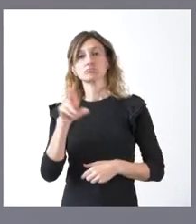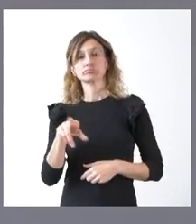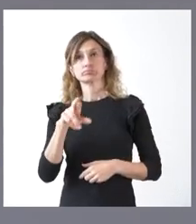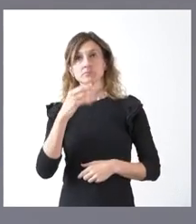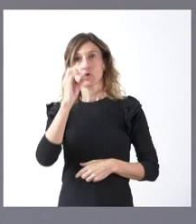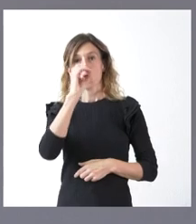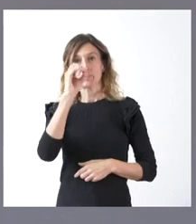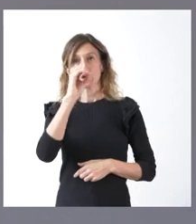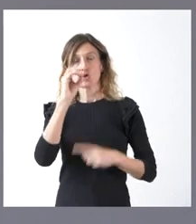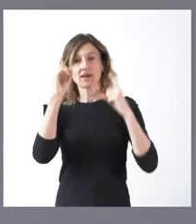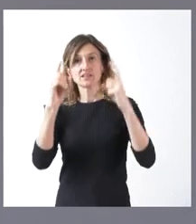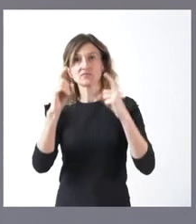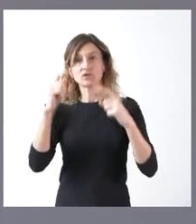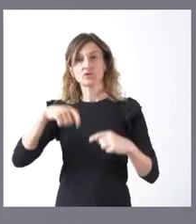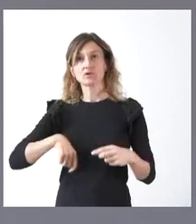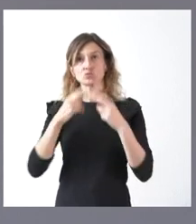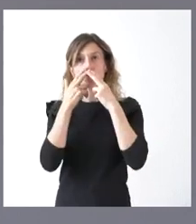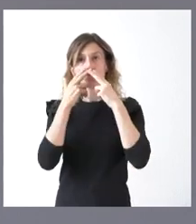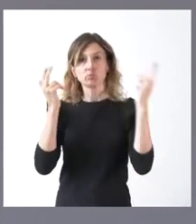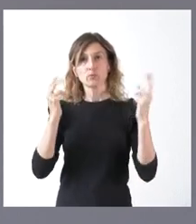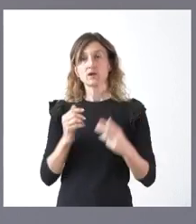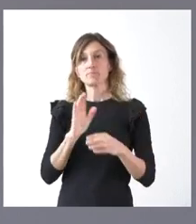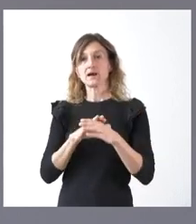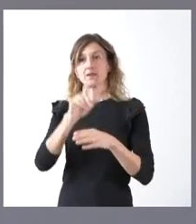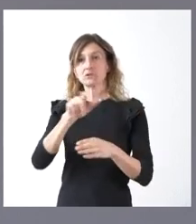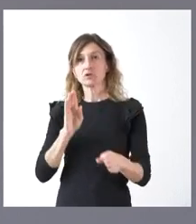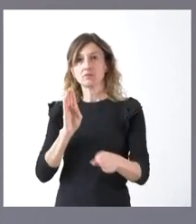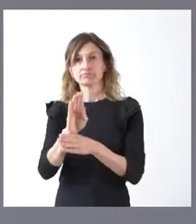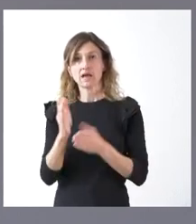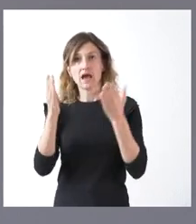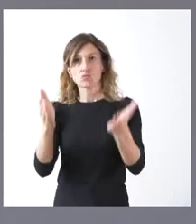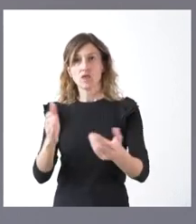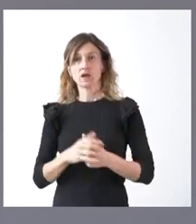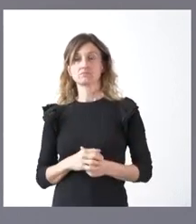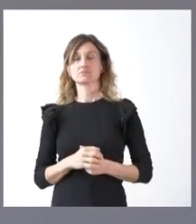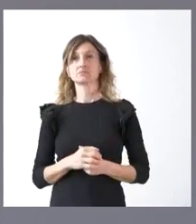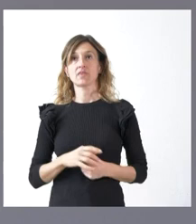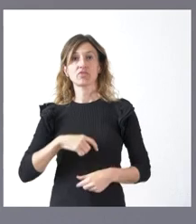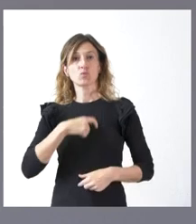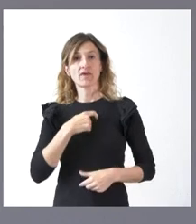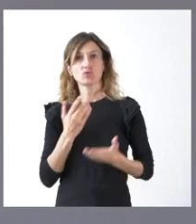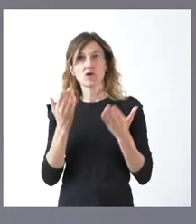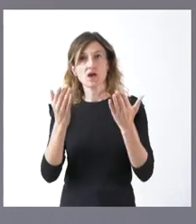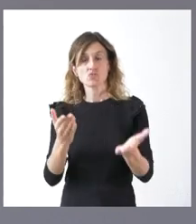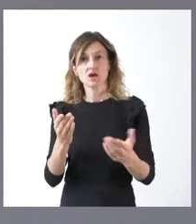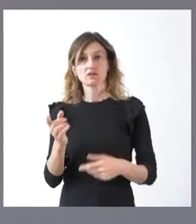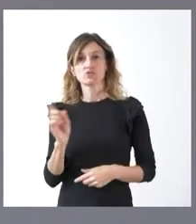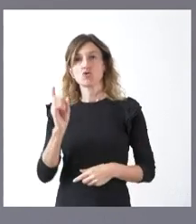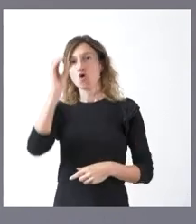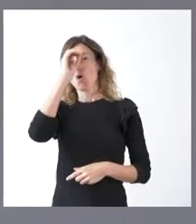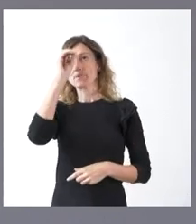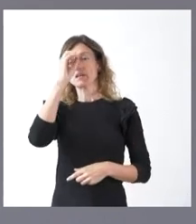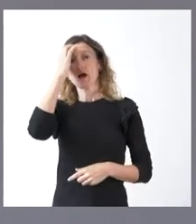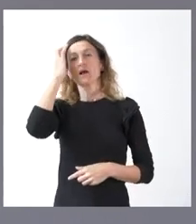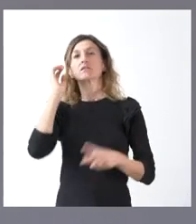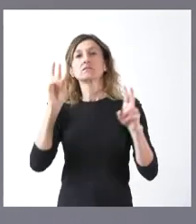nos parece que el esfuerzo de los recursos públicos tiene que concentrarse el ayudar a la gente en ayudar a los ciudadanos y no está en nuestra visión